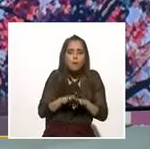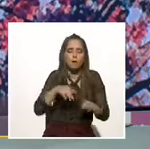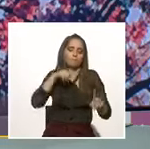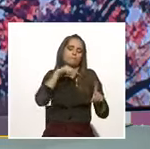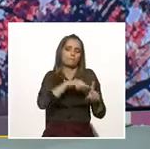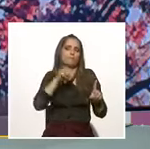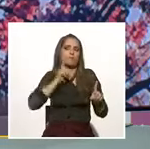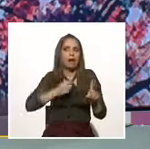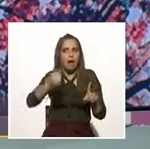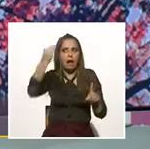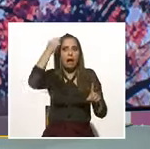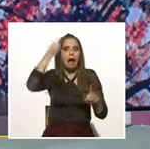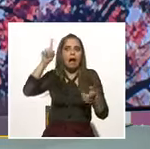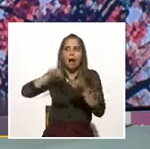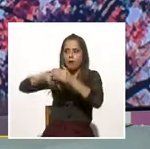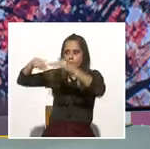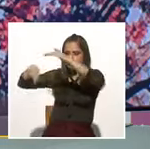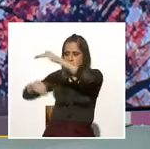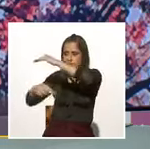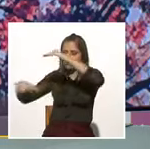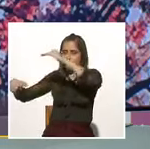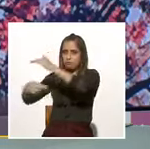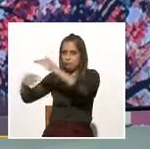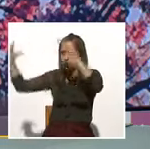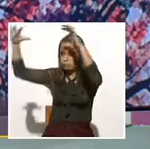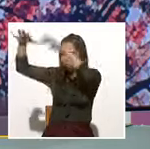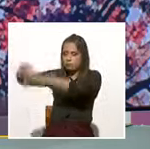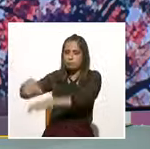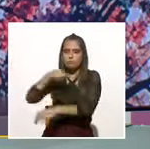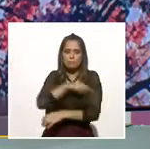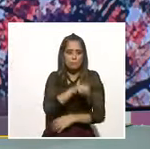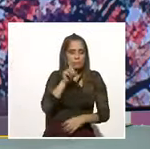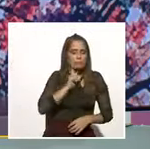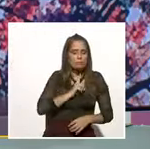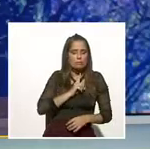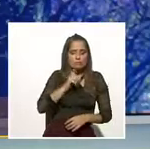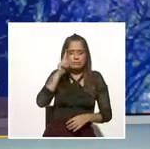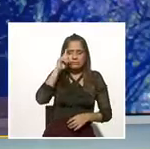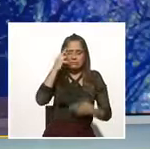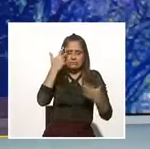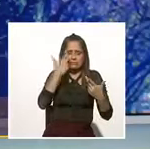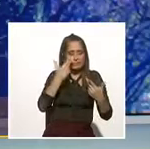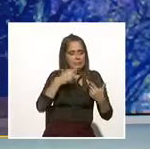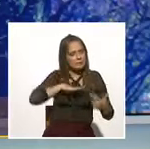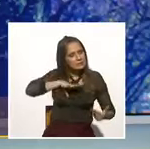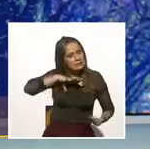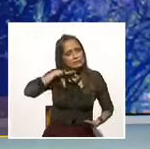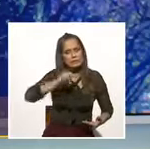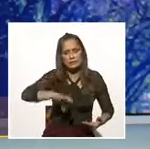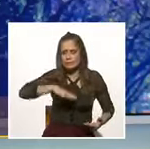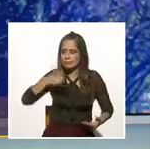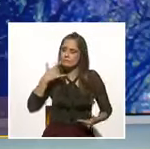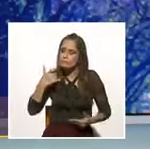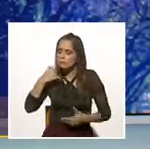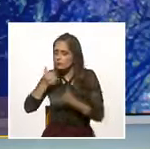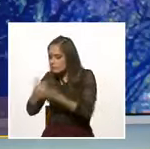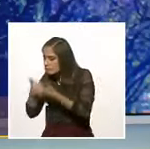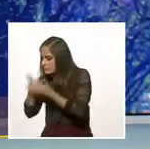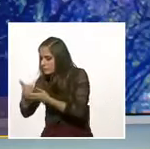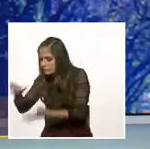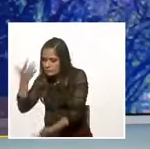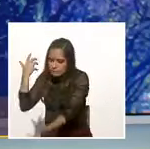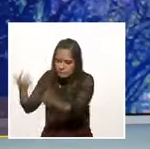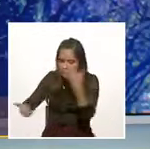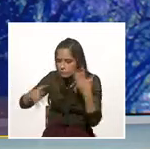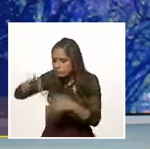que había gente atrapada en los escombros. Uh-huh. ¿No? Fíjate que eso es admirable, por ejemplo, en el caso de los topos, me